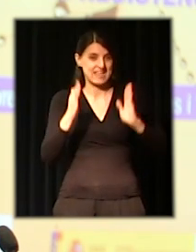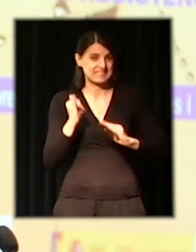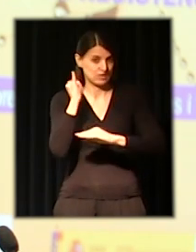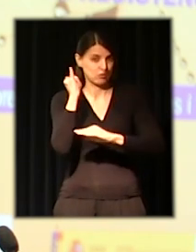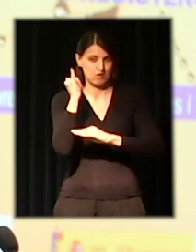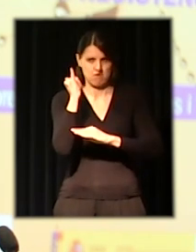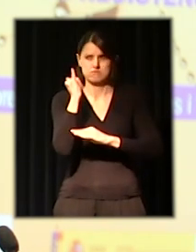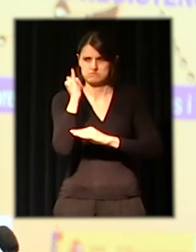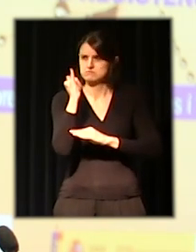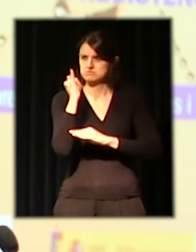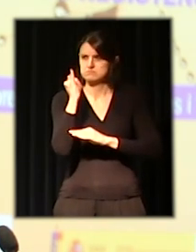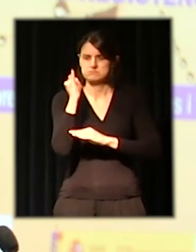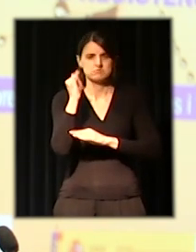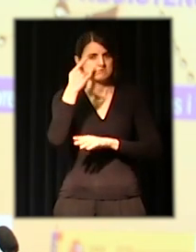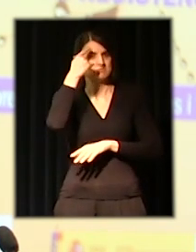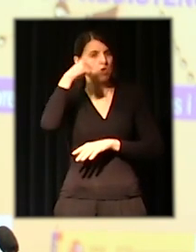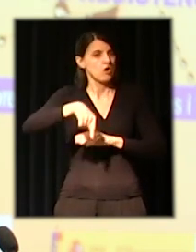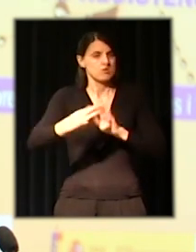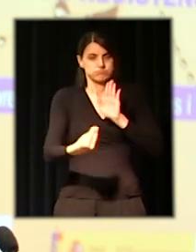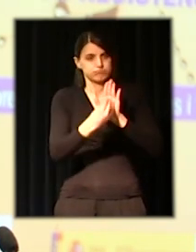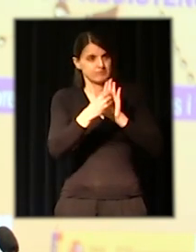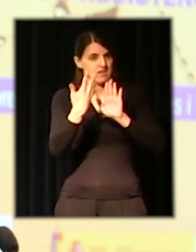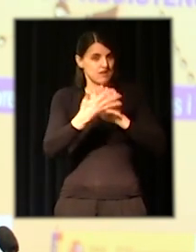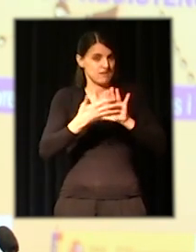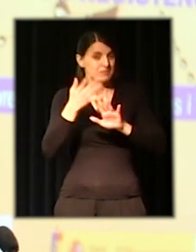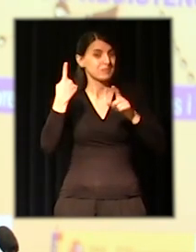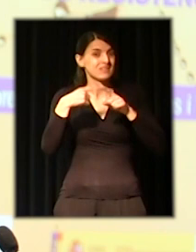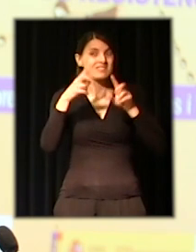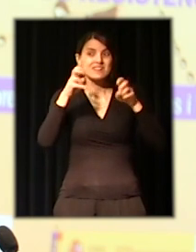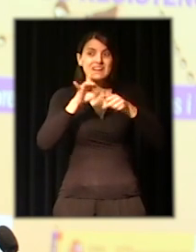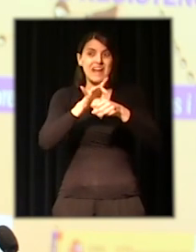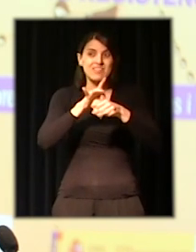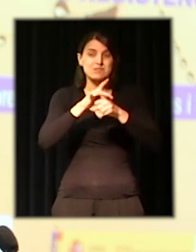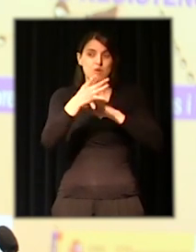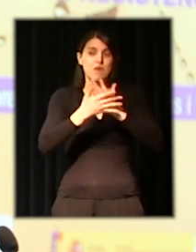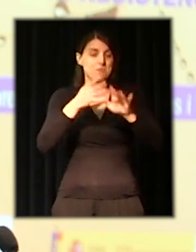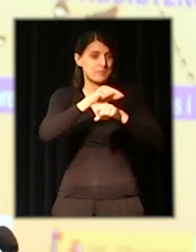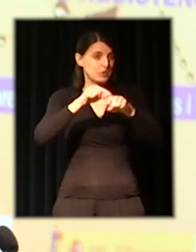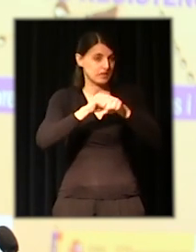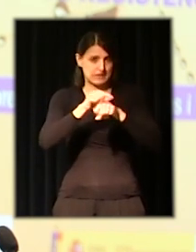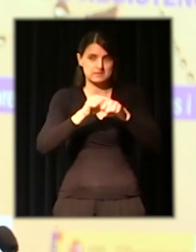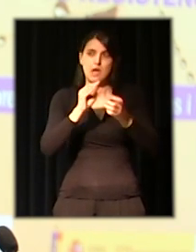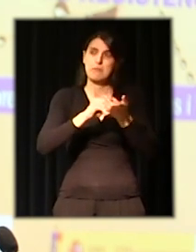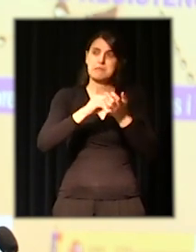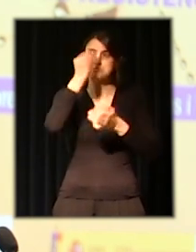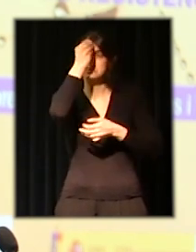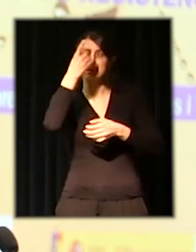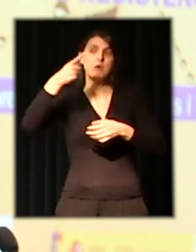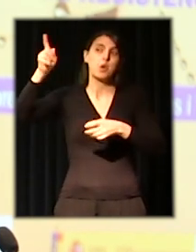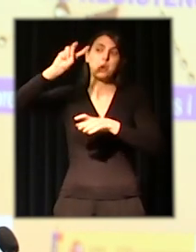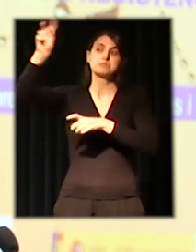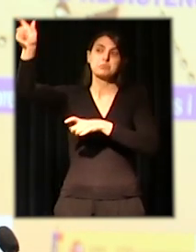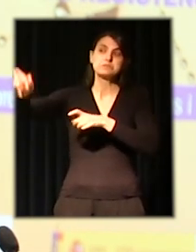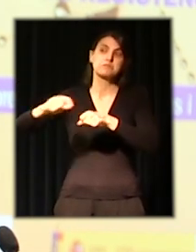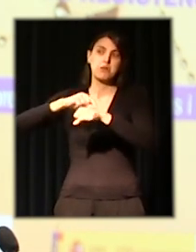creo que en todo va a estar muy presente, porque realmente cuando estamos hablando de racismo, estamos hablando de políticas, a veces pensamos que es alguien hace las políticas,